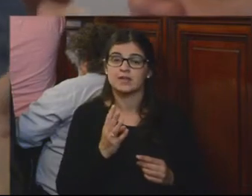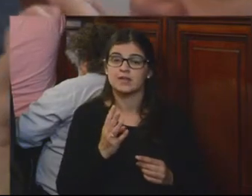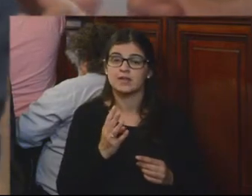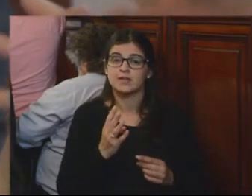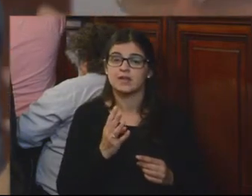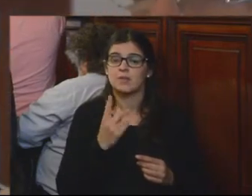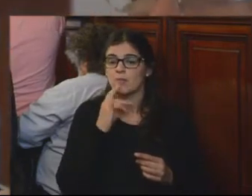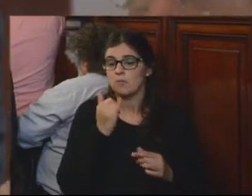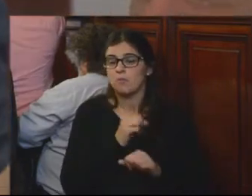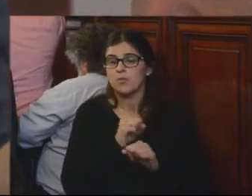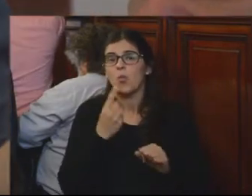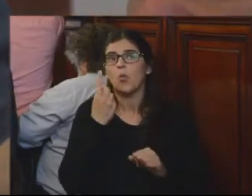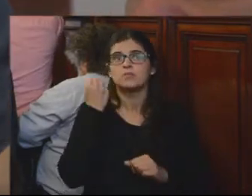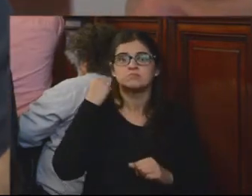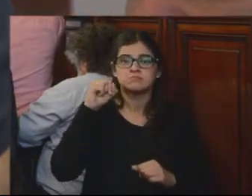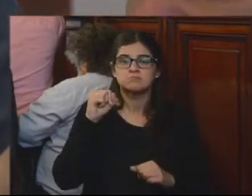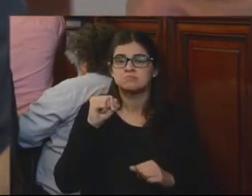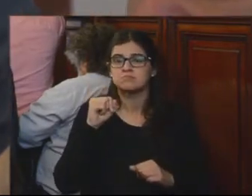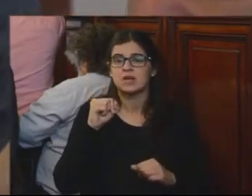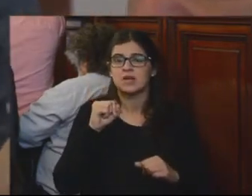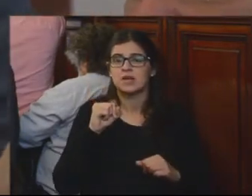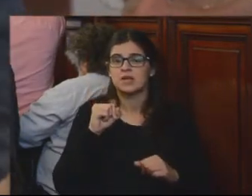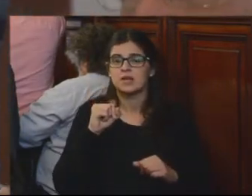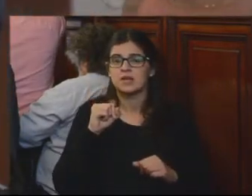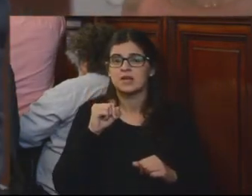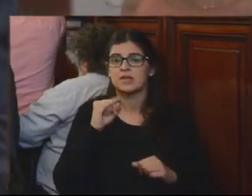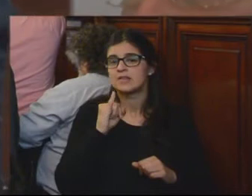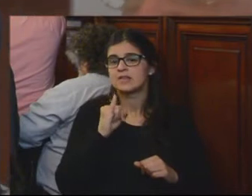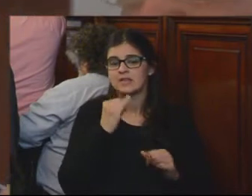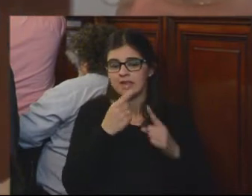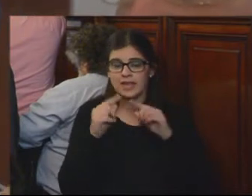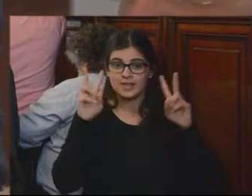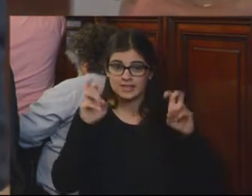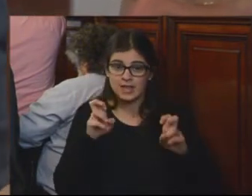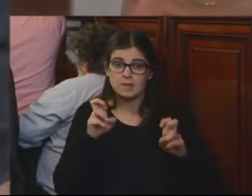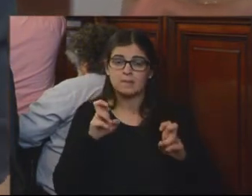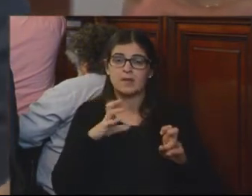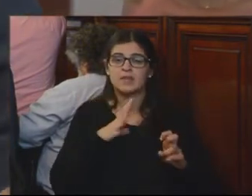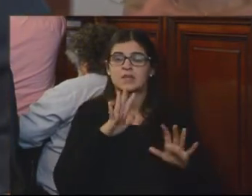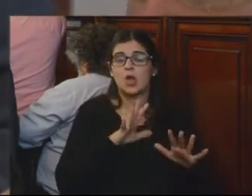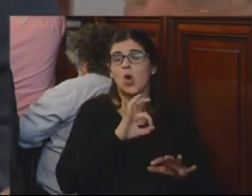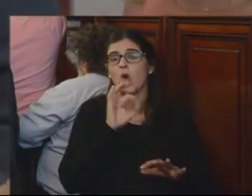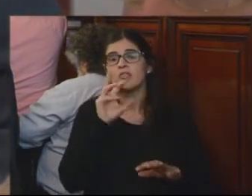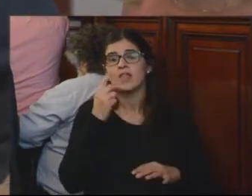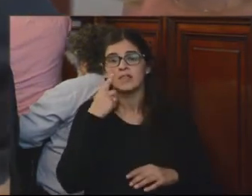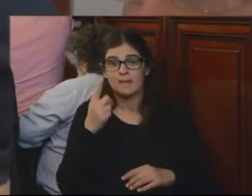podría ser una violación 10 temas centrales son 10 o 30 mil